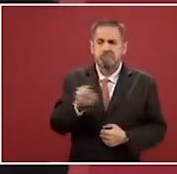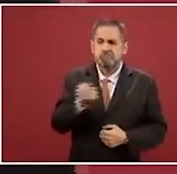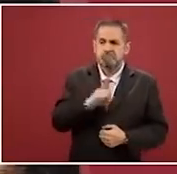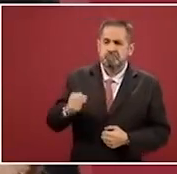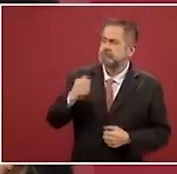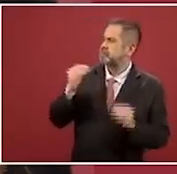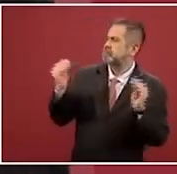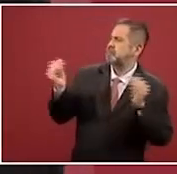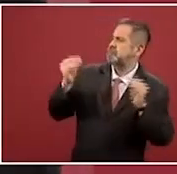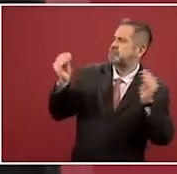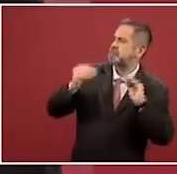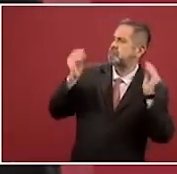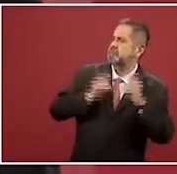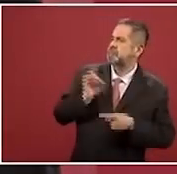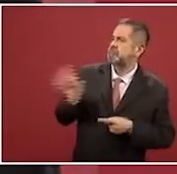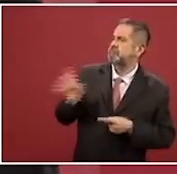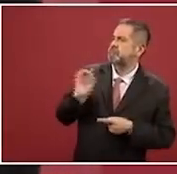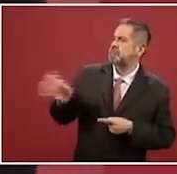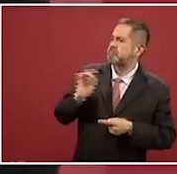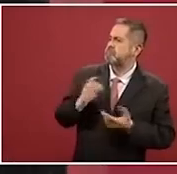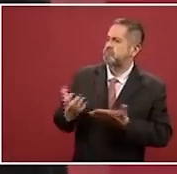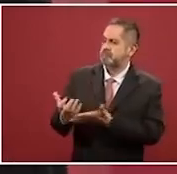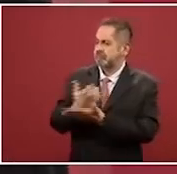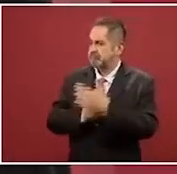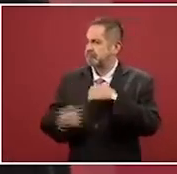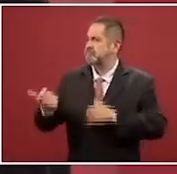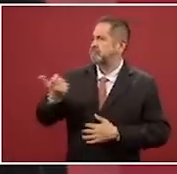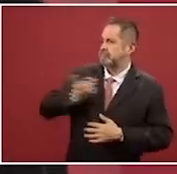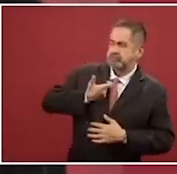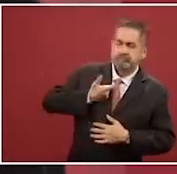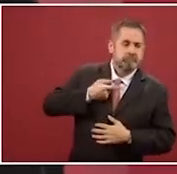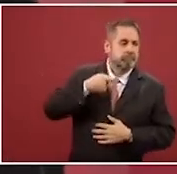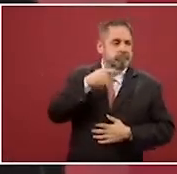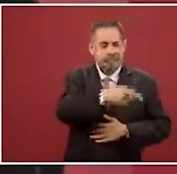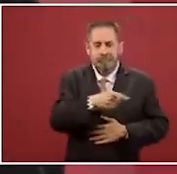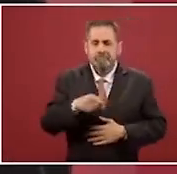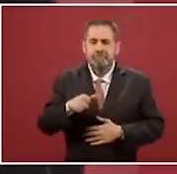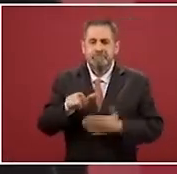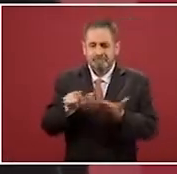como litigantes. Se volvieron leguleyos